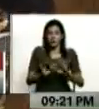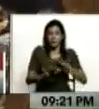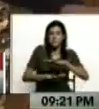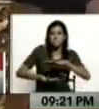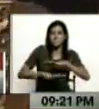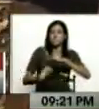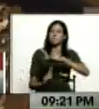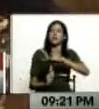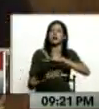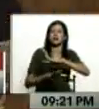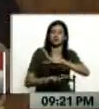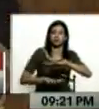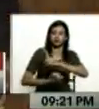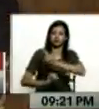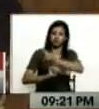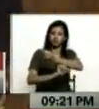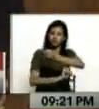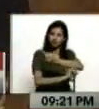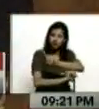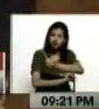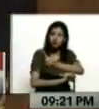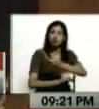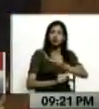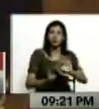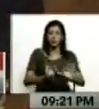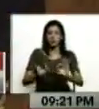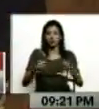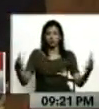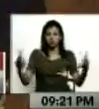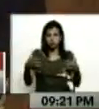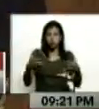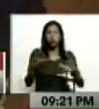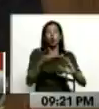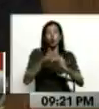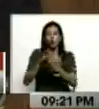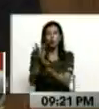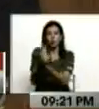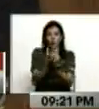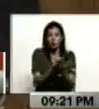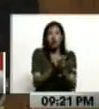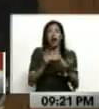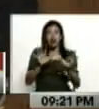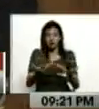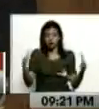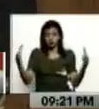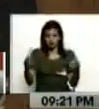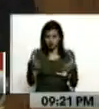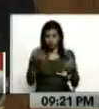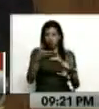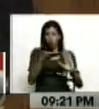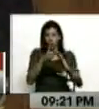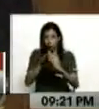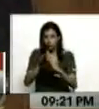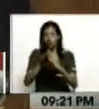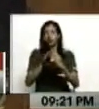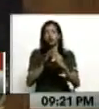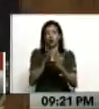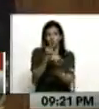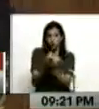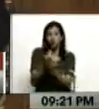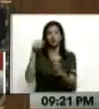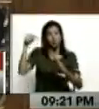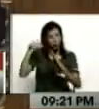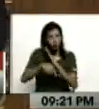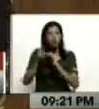un piso comunal solo una situación inicial sobre la cual debemos seguir construyendo